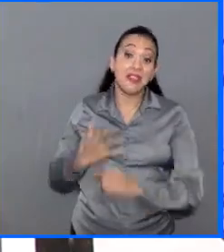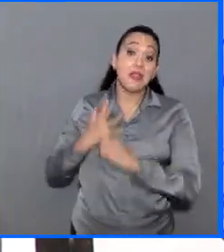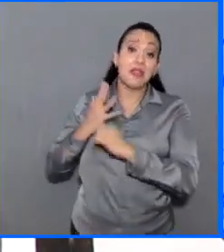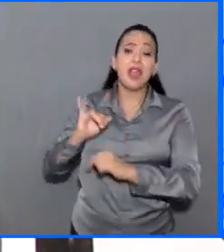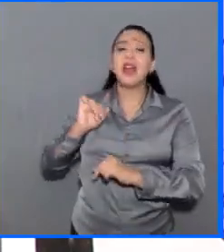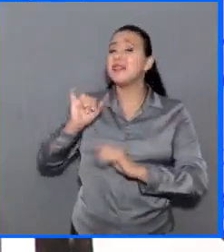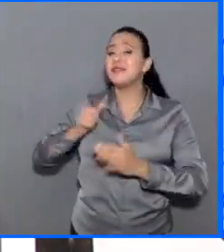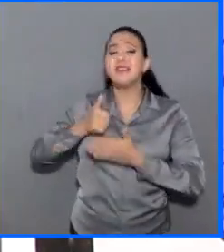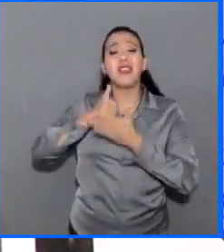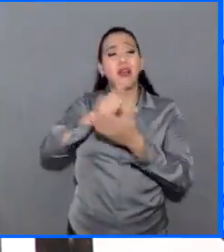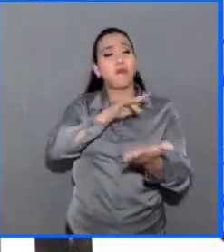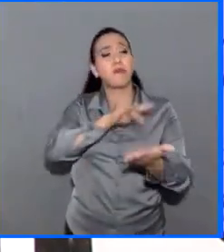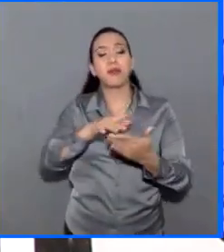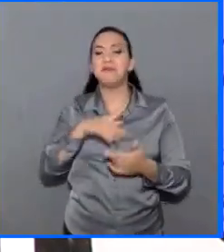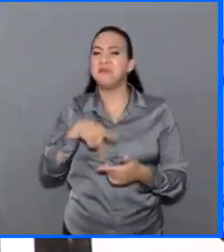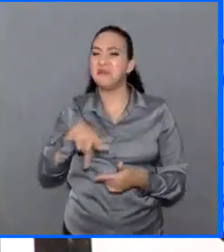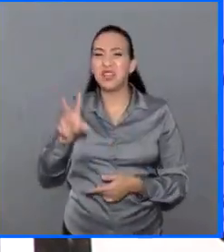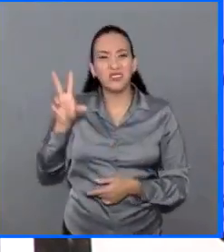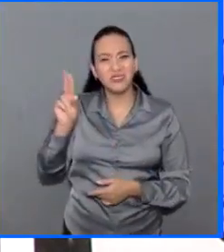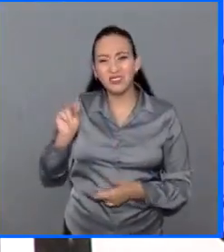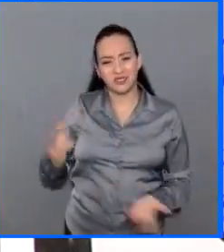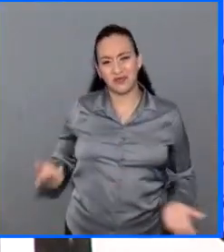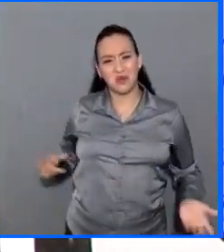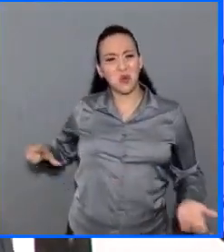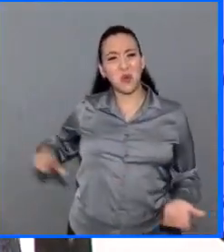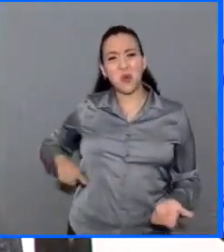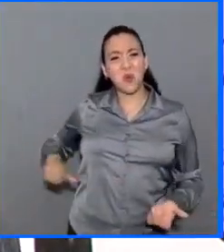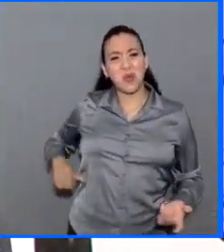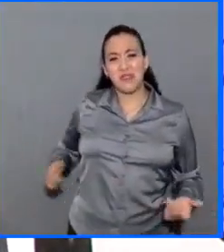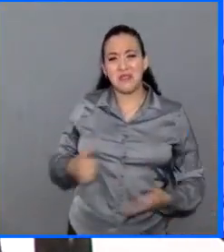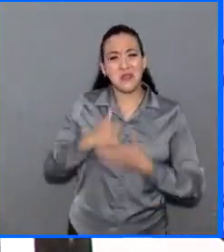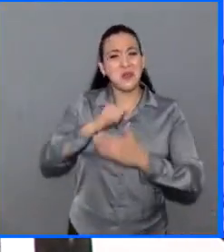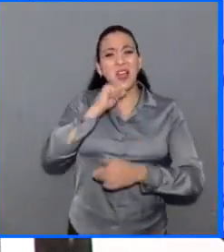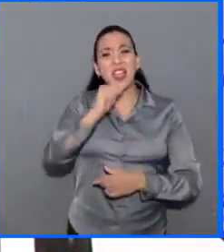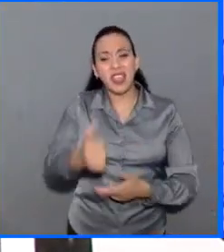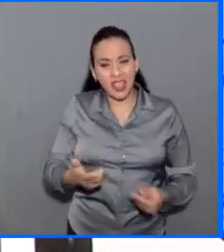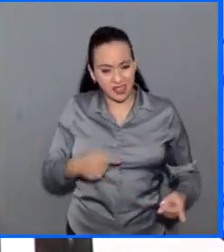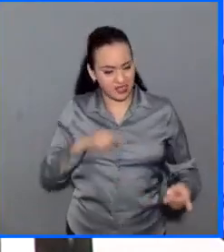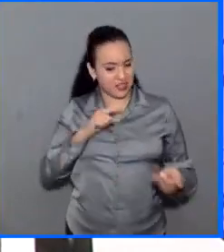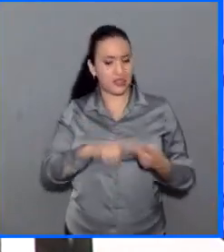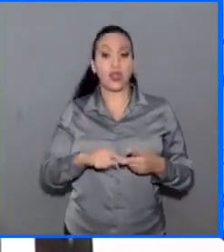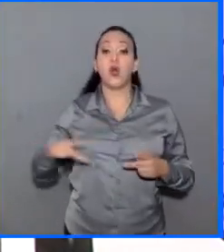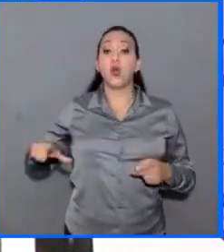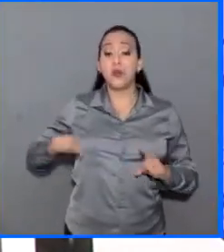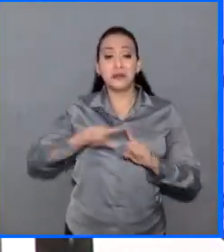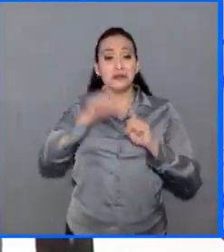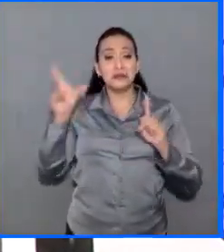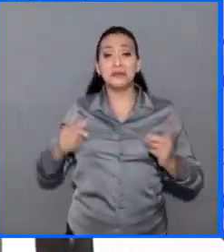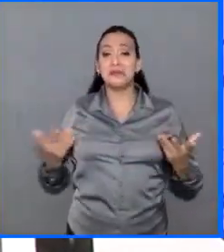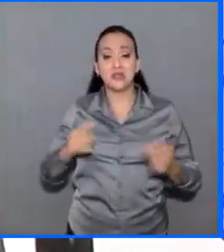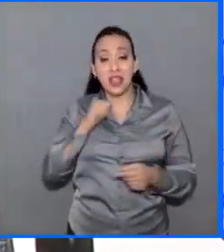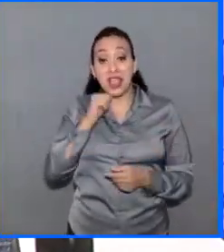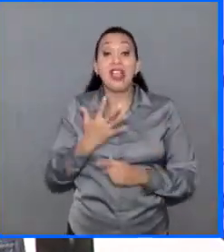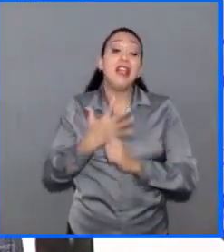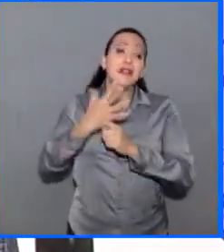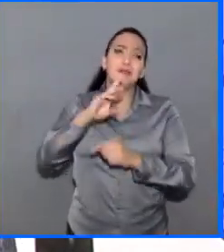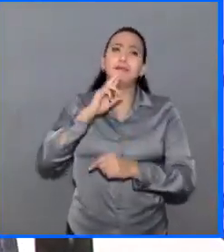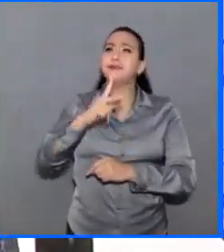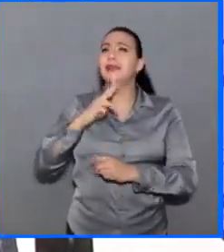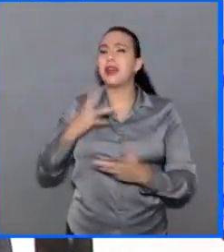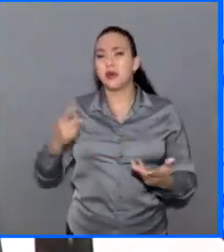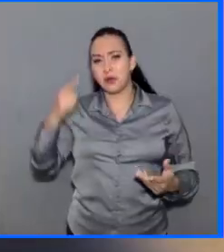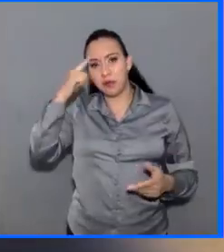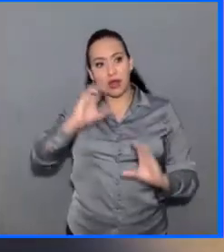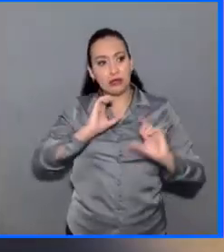parte de gobiernos estatales, por parte del gobierno federal, de mejorar la situación para la prensa